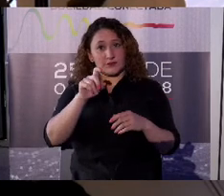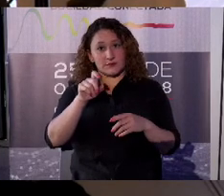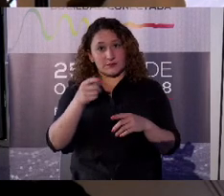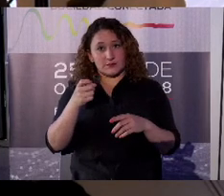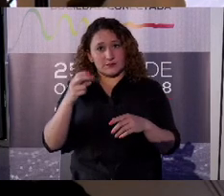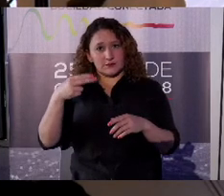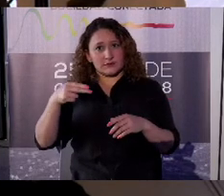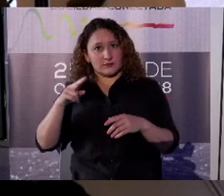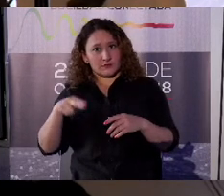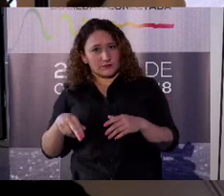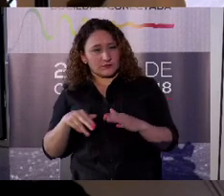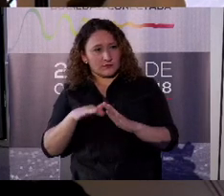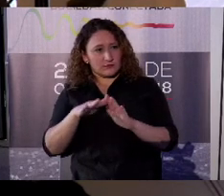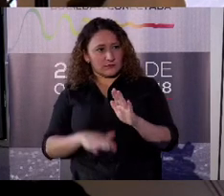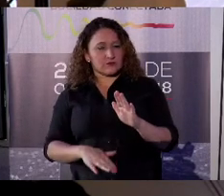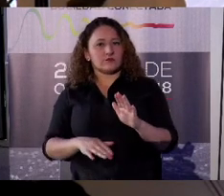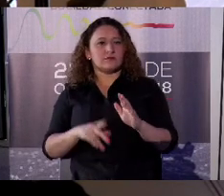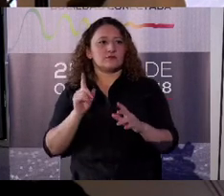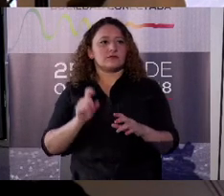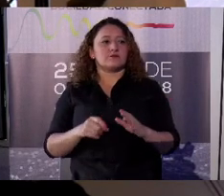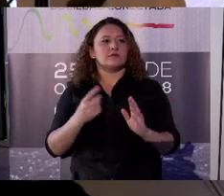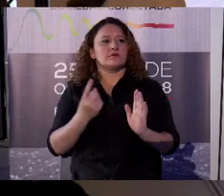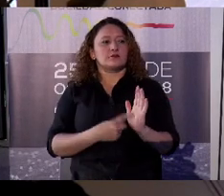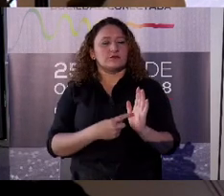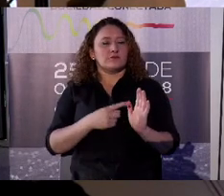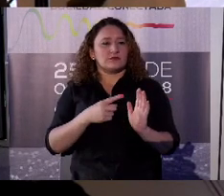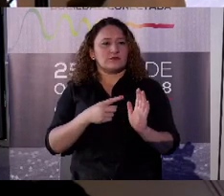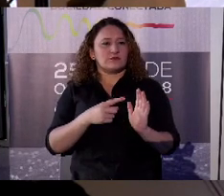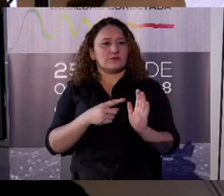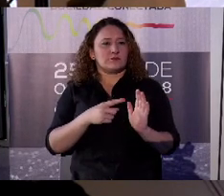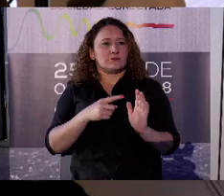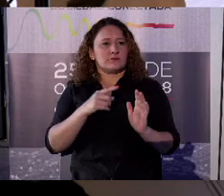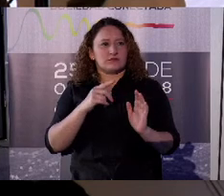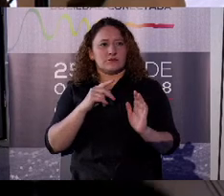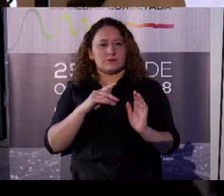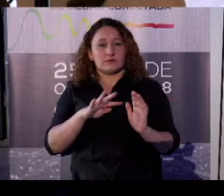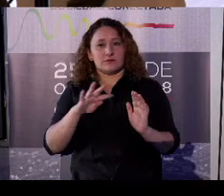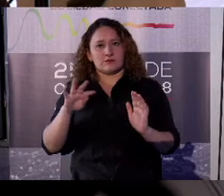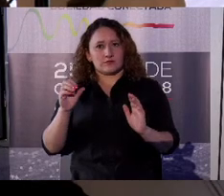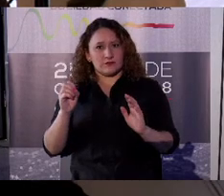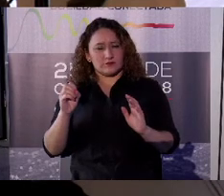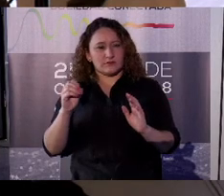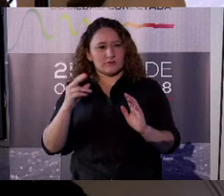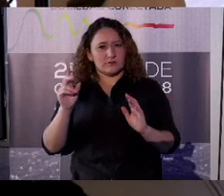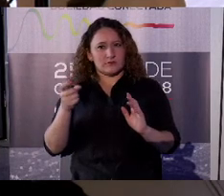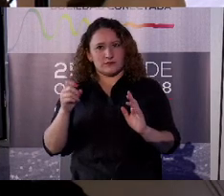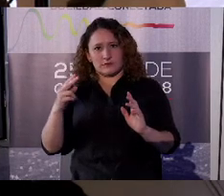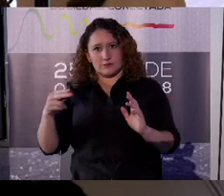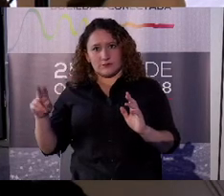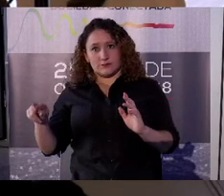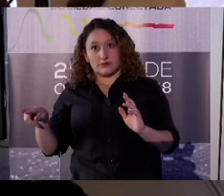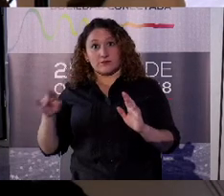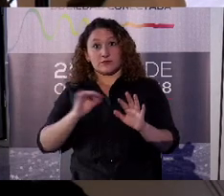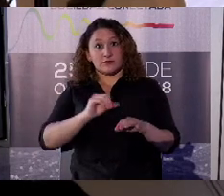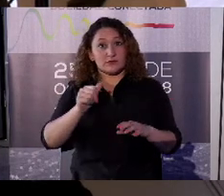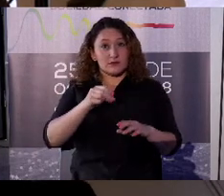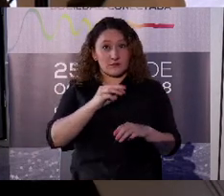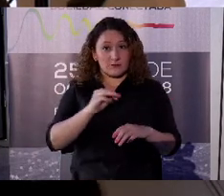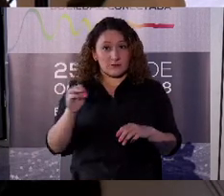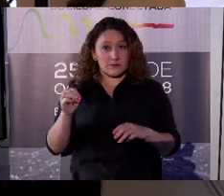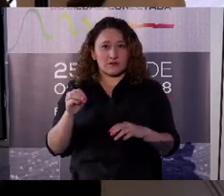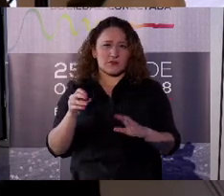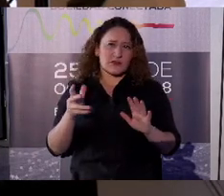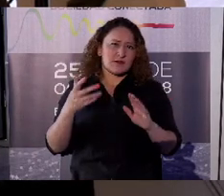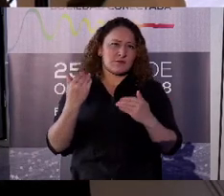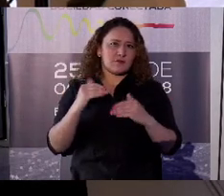liberen 1940 MHz de espectro, 60 MHz de espectro, y en las bandas milimétricas un mínimo de